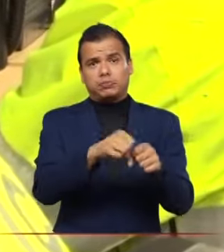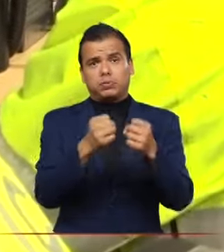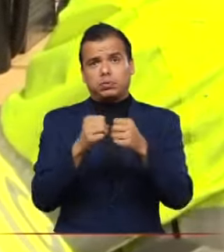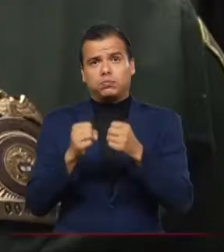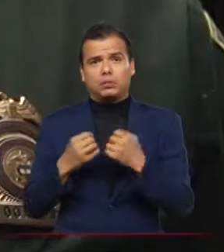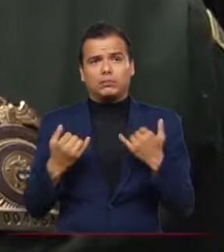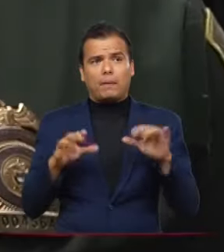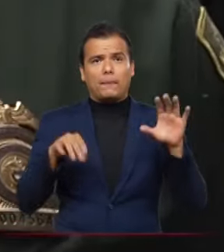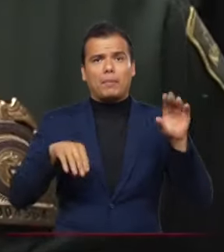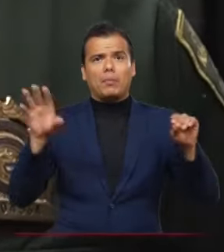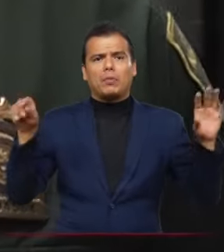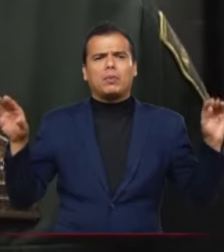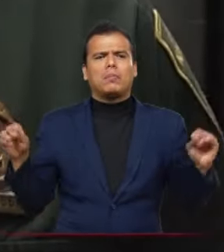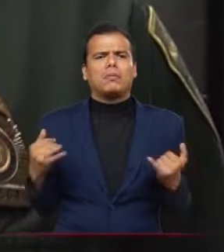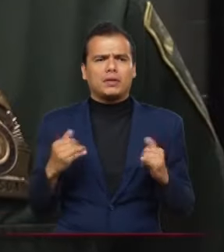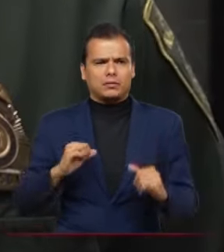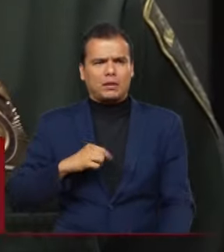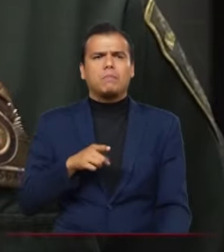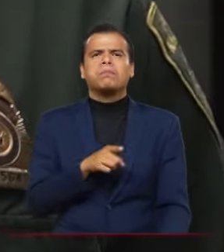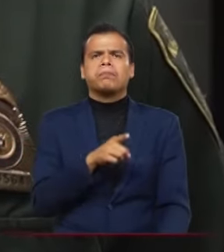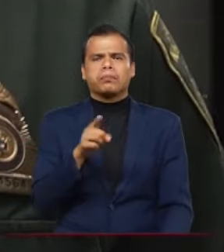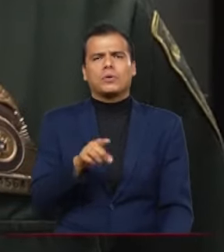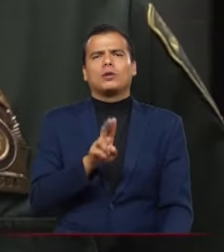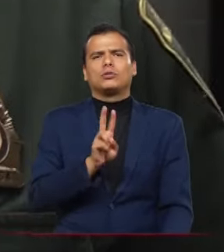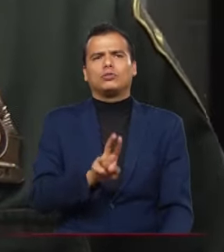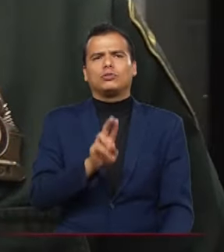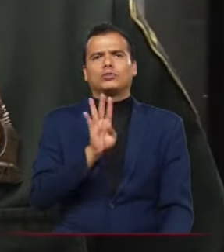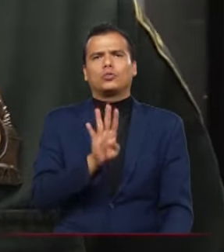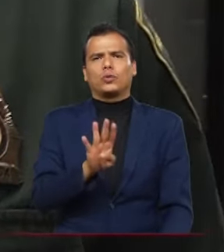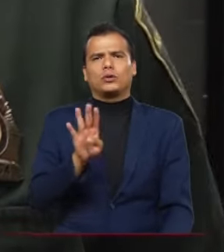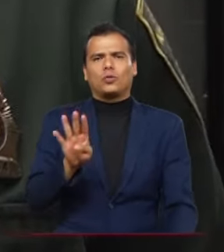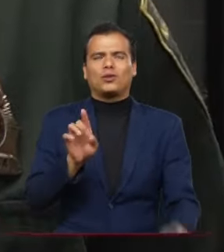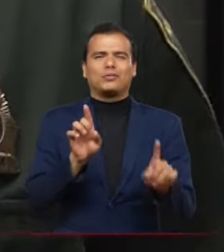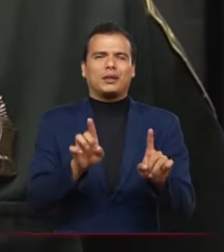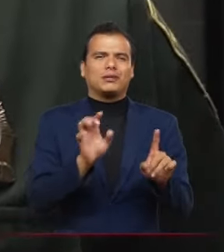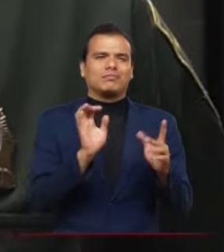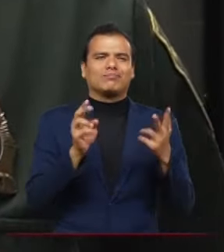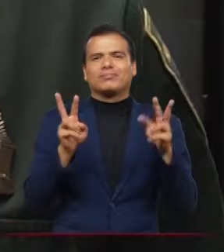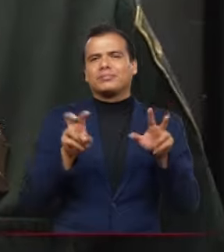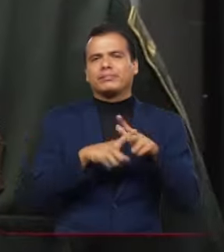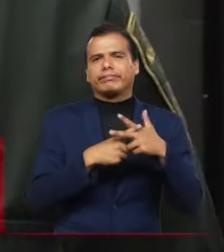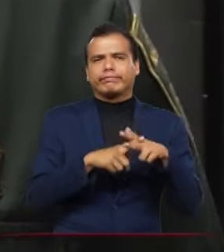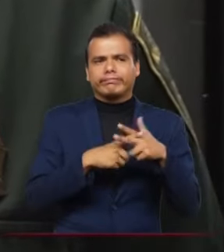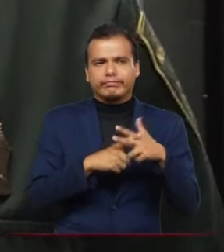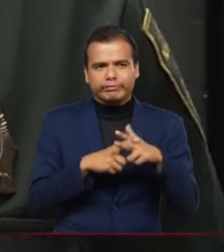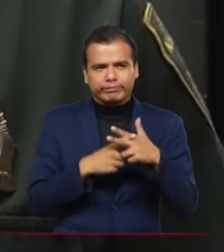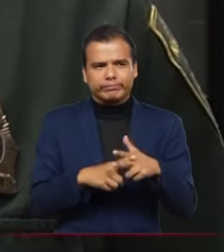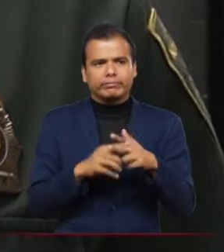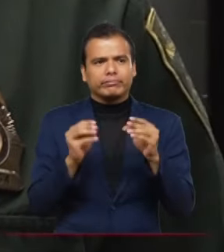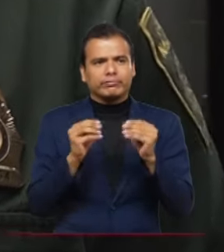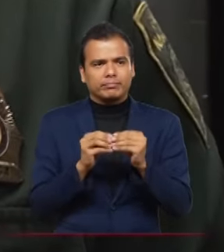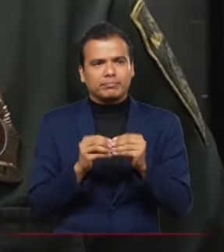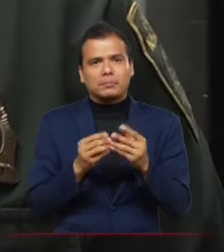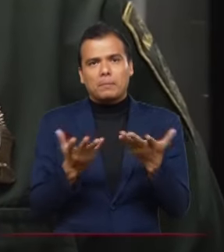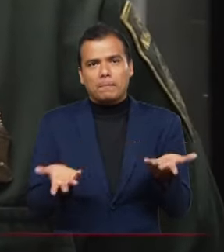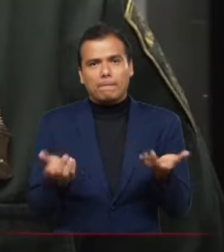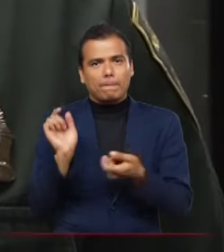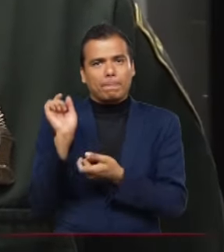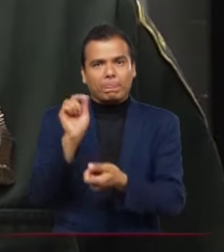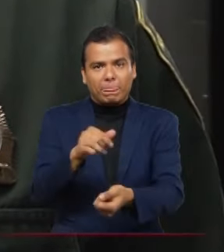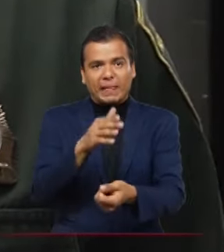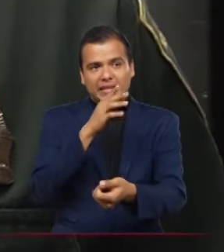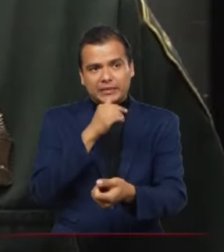funcionamiento. Nosotros tenemos alrededor de 244 cámaras por temas de mantenimiento y de falta de estos